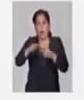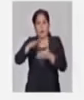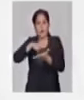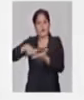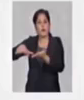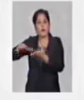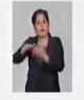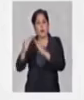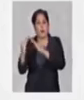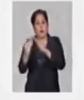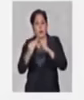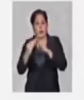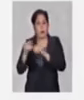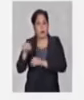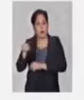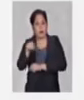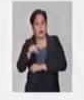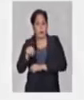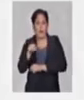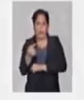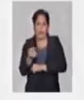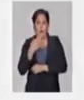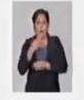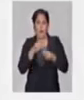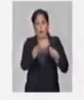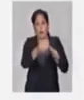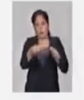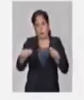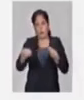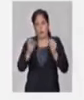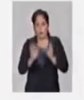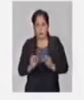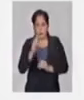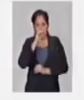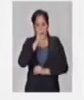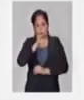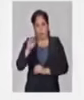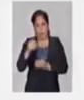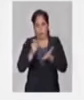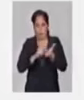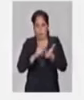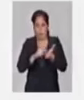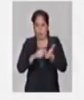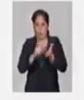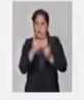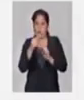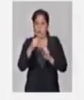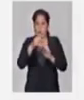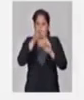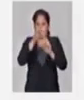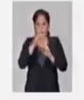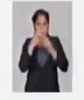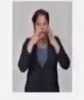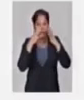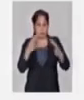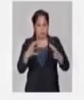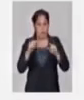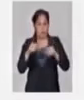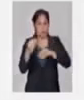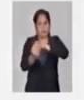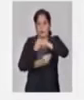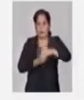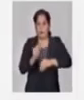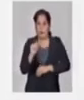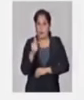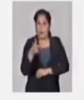estructura y es la política que rige la distribución de los productos normados. Un elemento también importante que aún cuando cambian